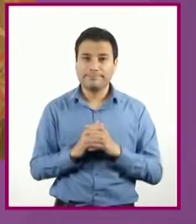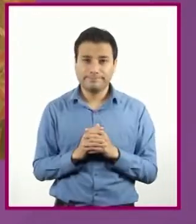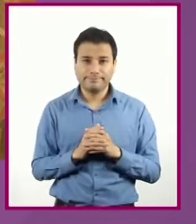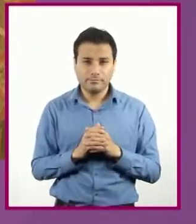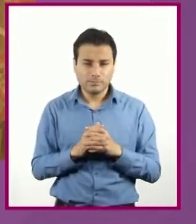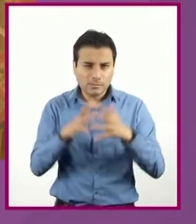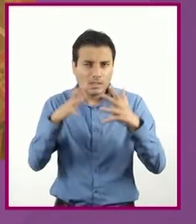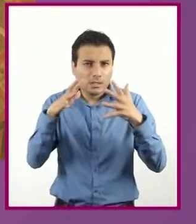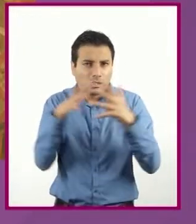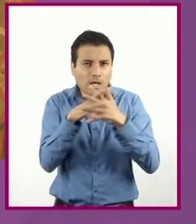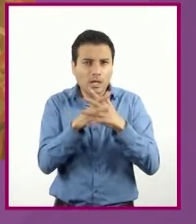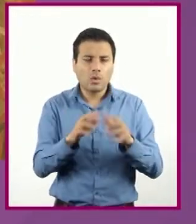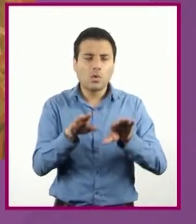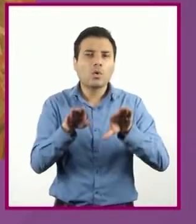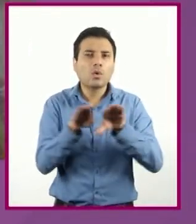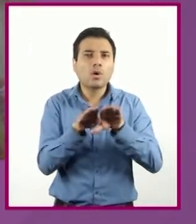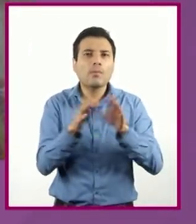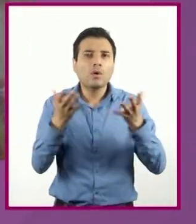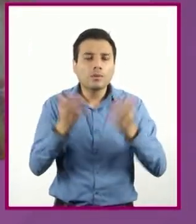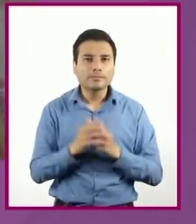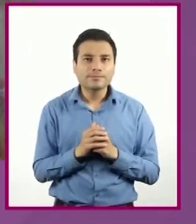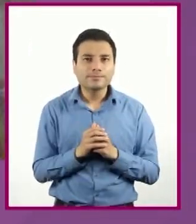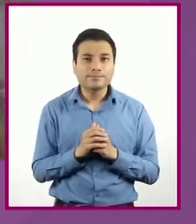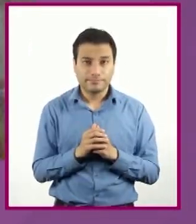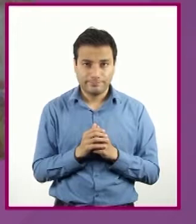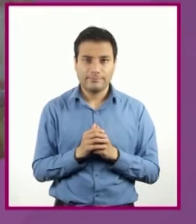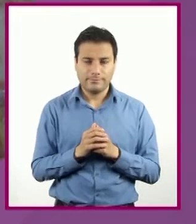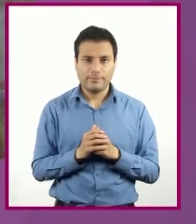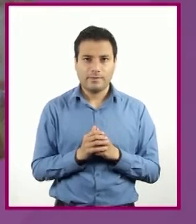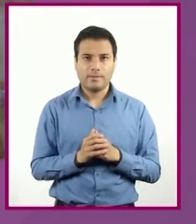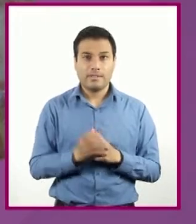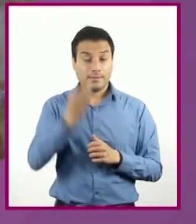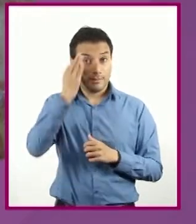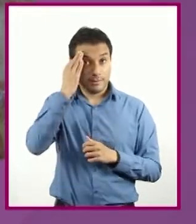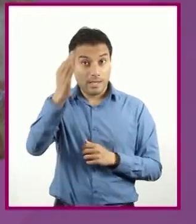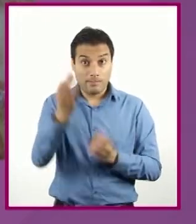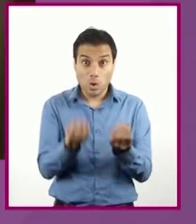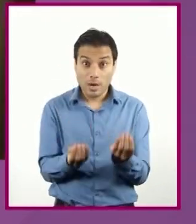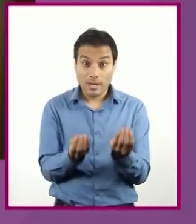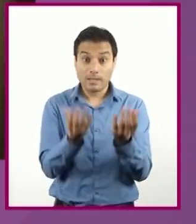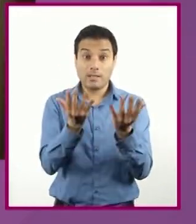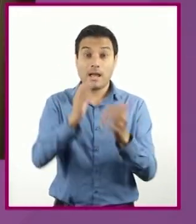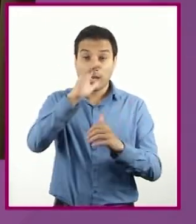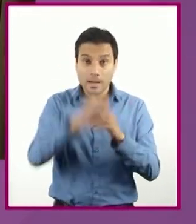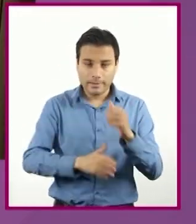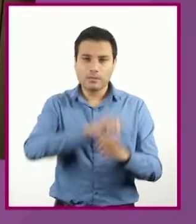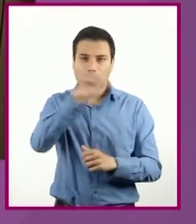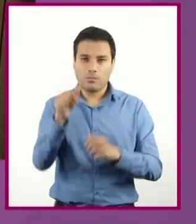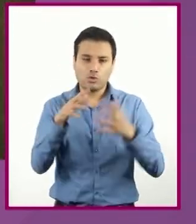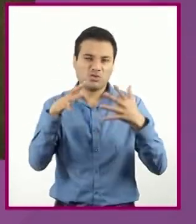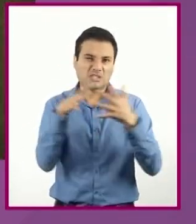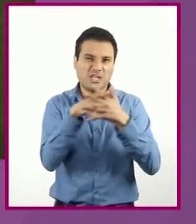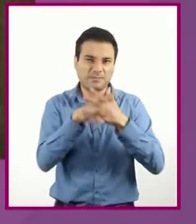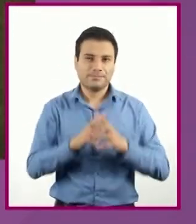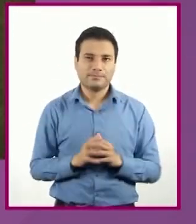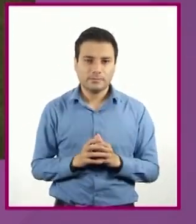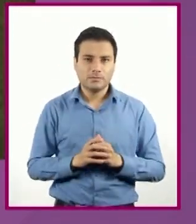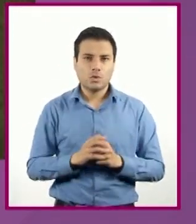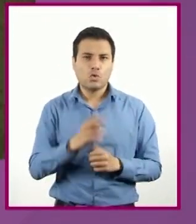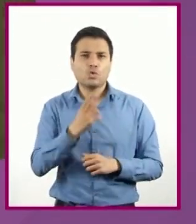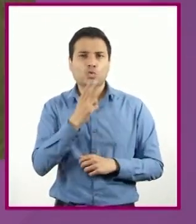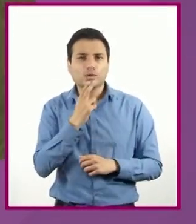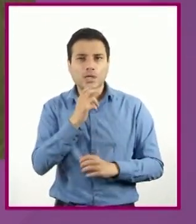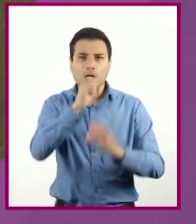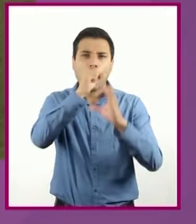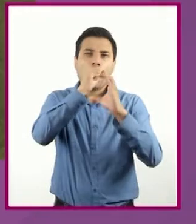batallas generalmente se llevaban a cabo después de la época de cosecha y eran acompañadas de sistemas de comunicación sonoros,